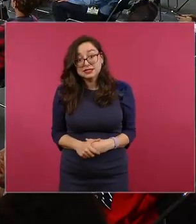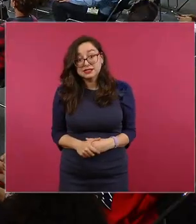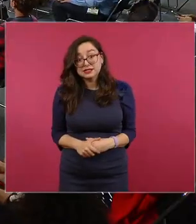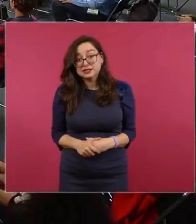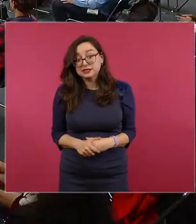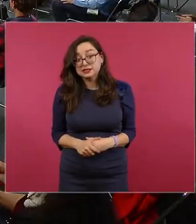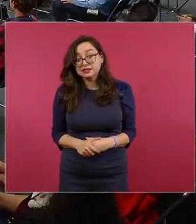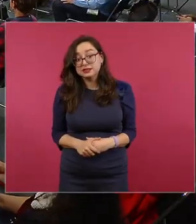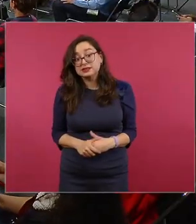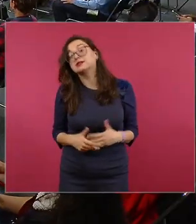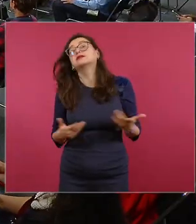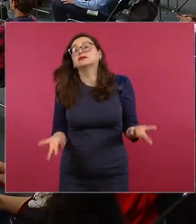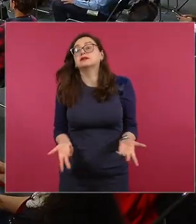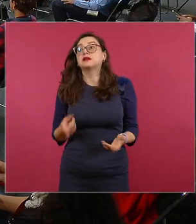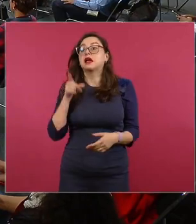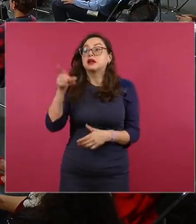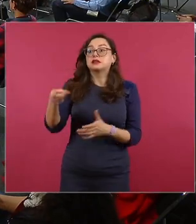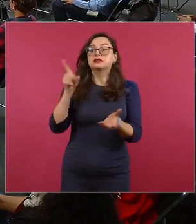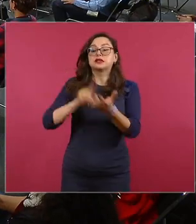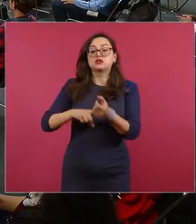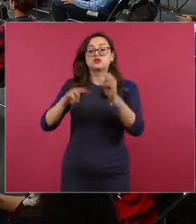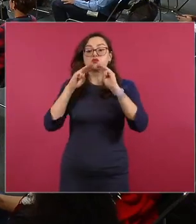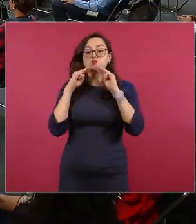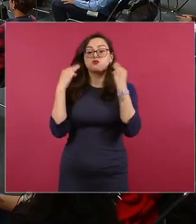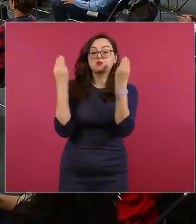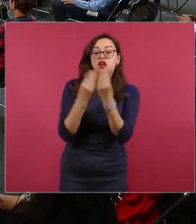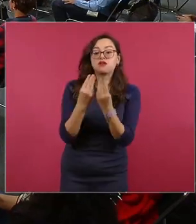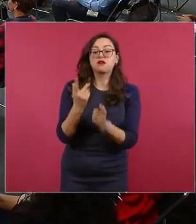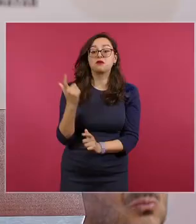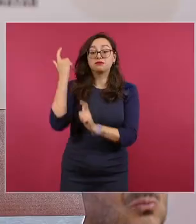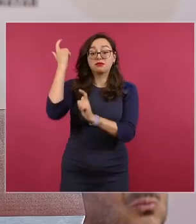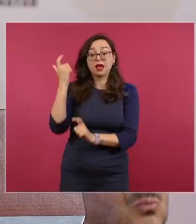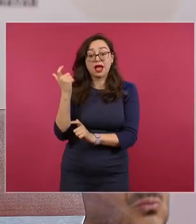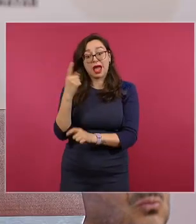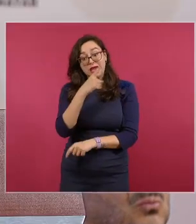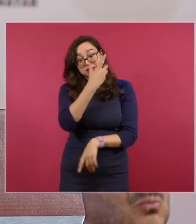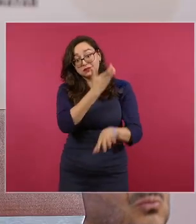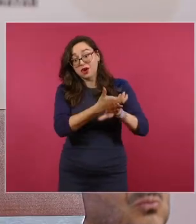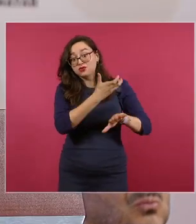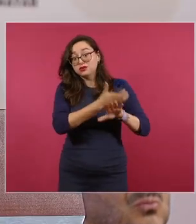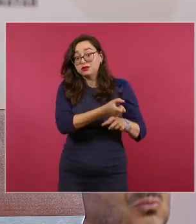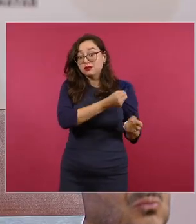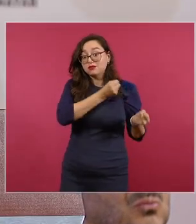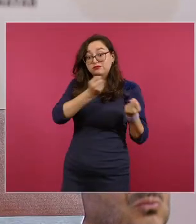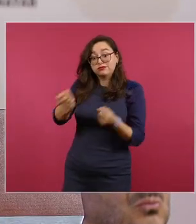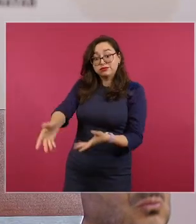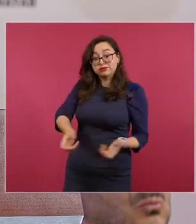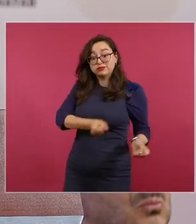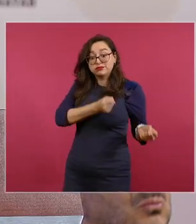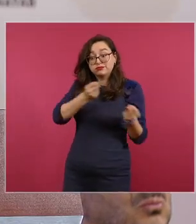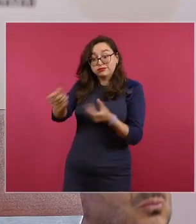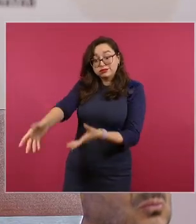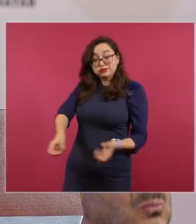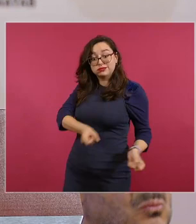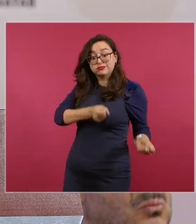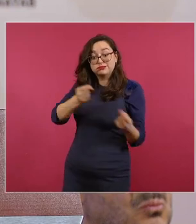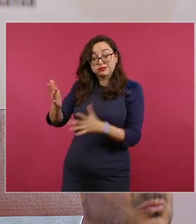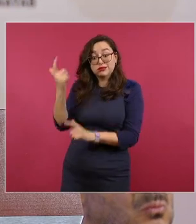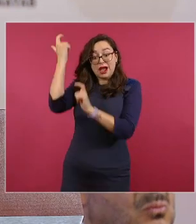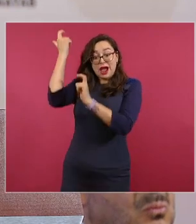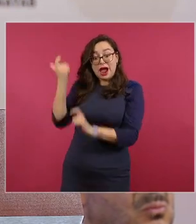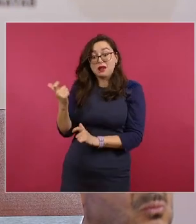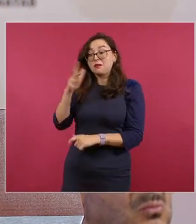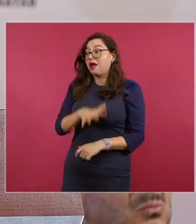que trafican armas de Estados Unidos son las que dominan en